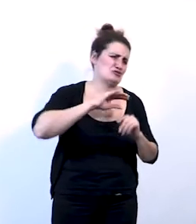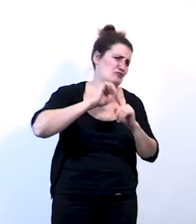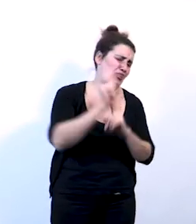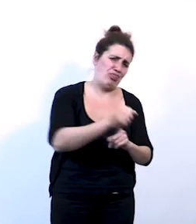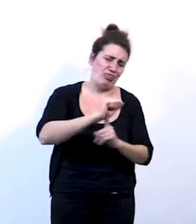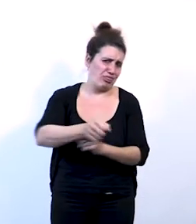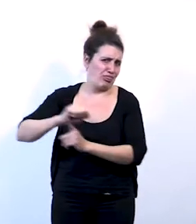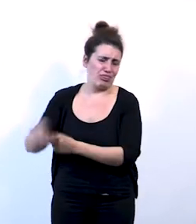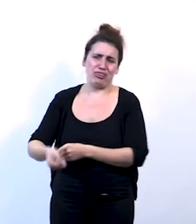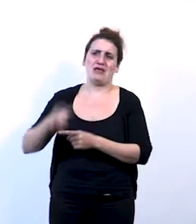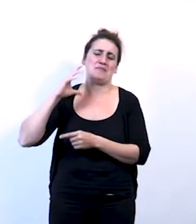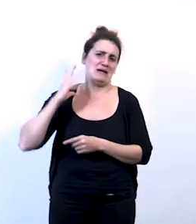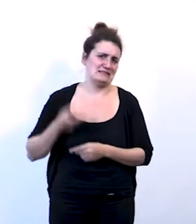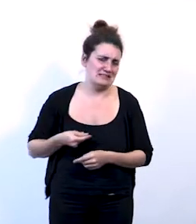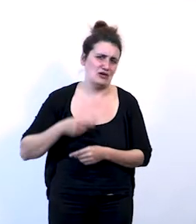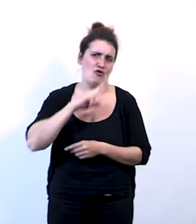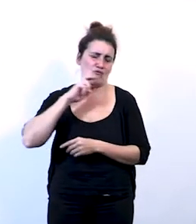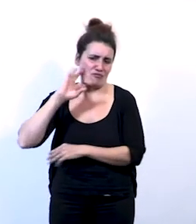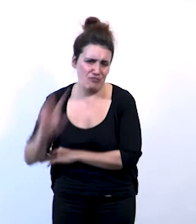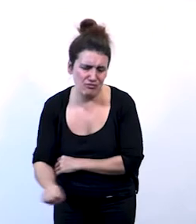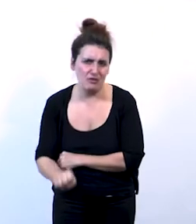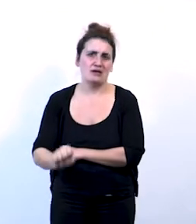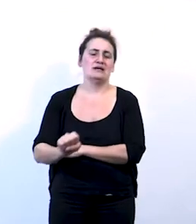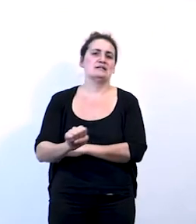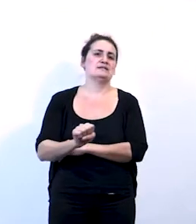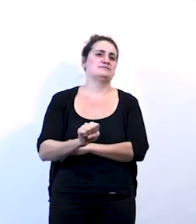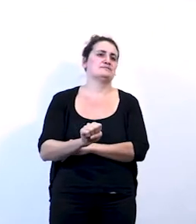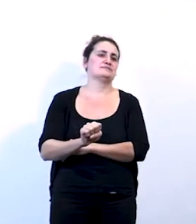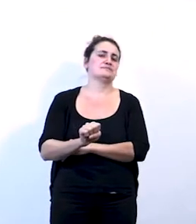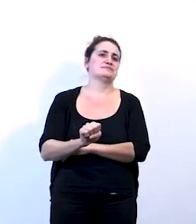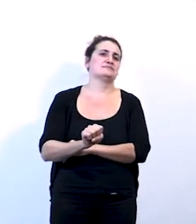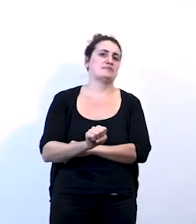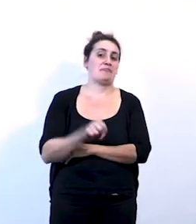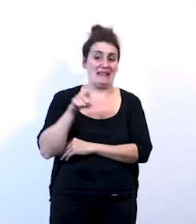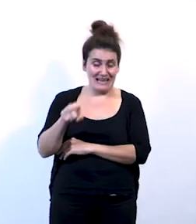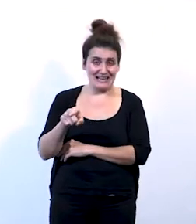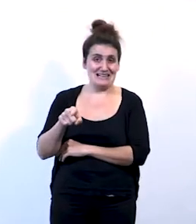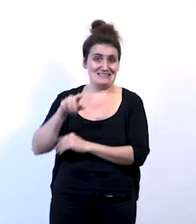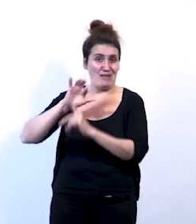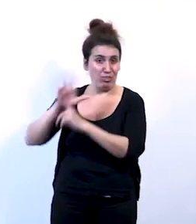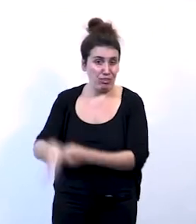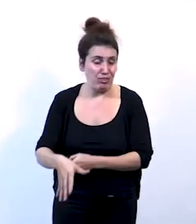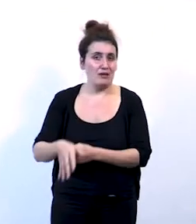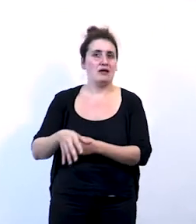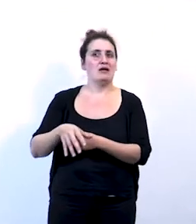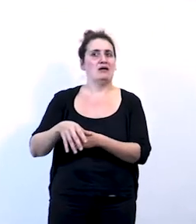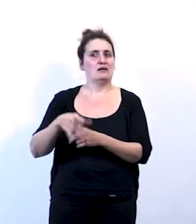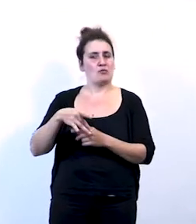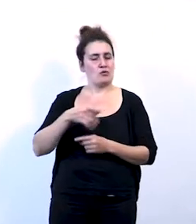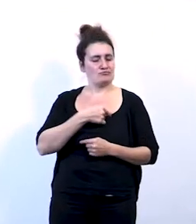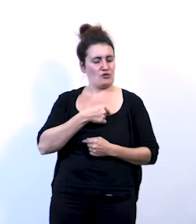pueblo palestino por medio de la ocupación israelí y esas violaciones me toca el